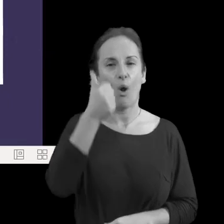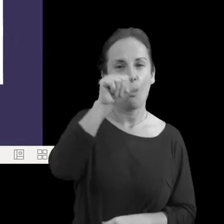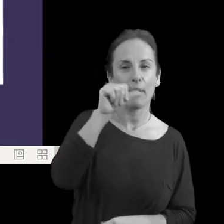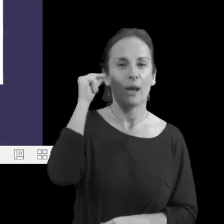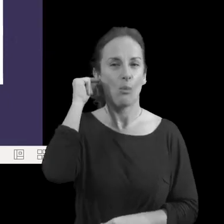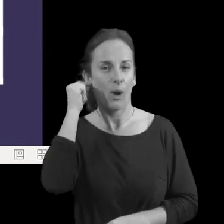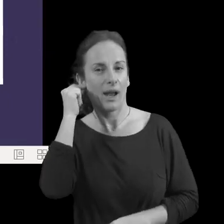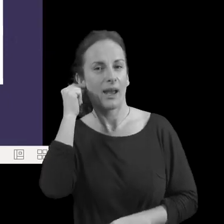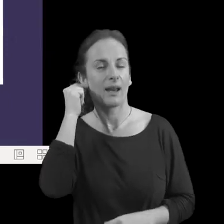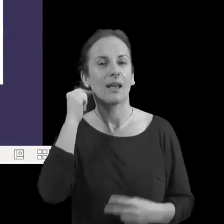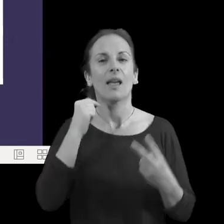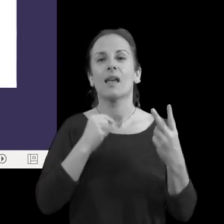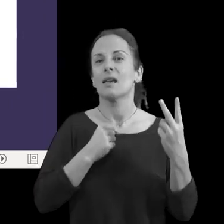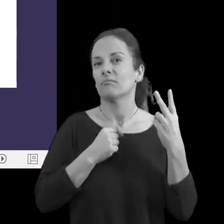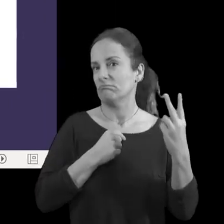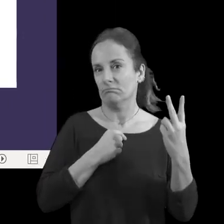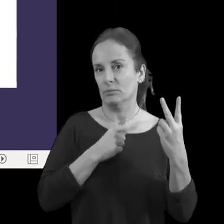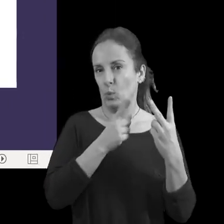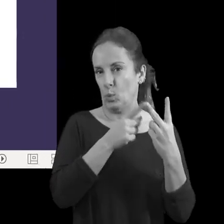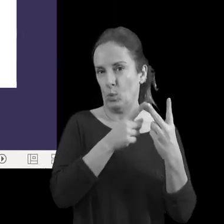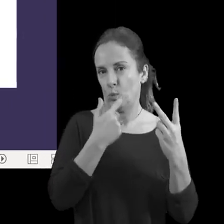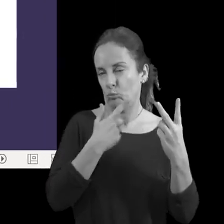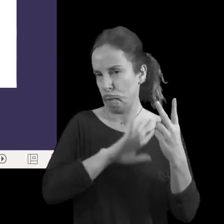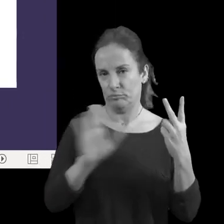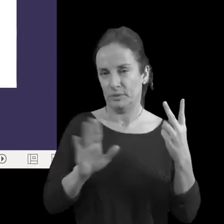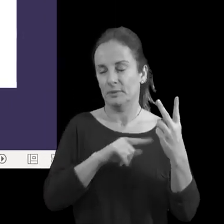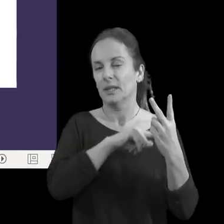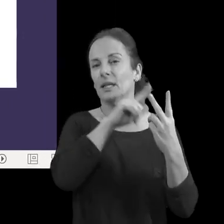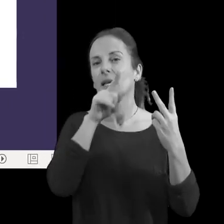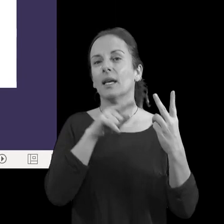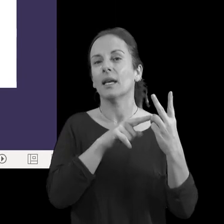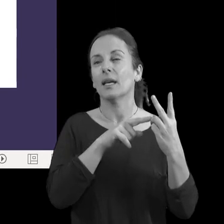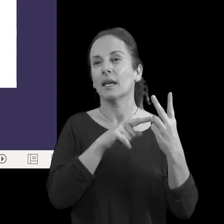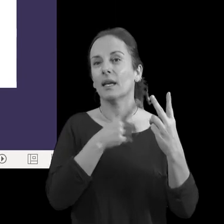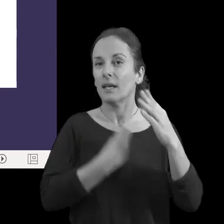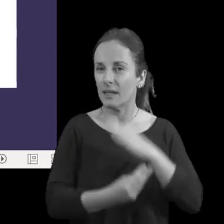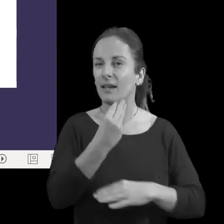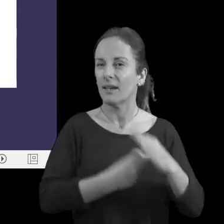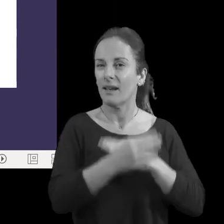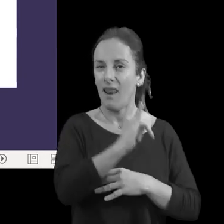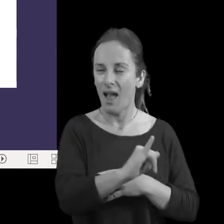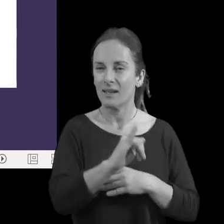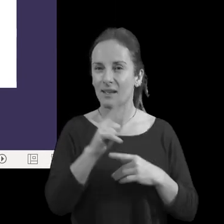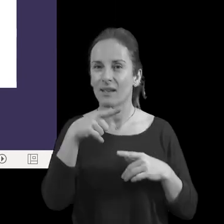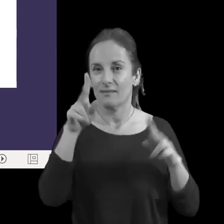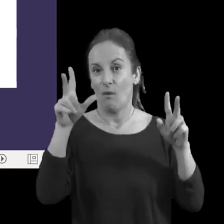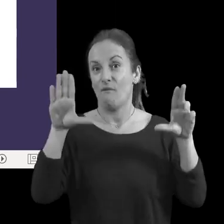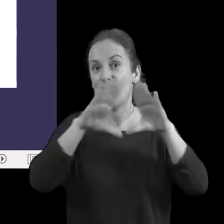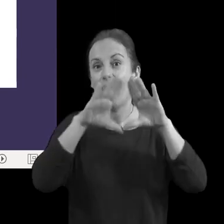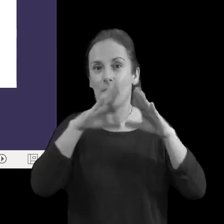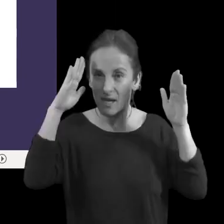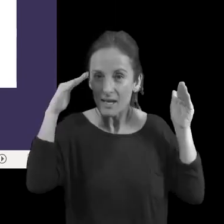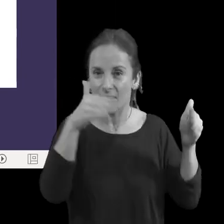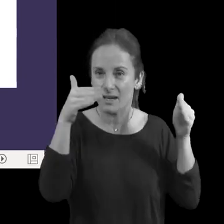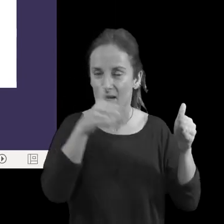monógama y reproductora. Por ejemplo, un caso de lo más actual es todos los estudios, los artículos que leo últimamente que se están